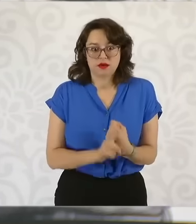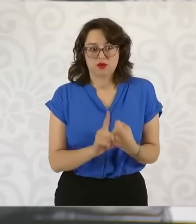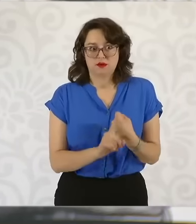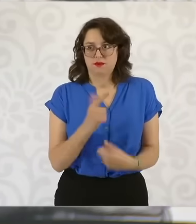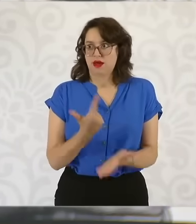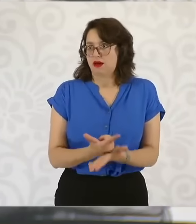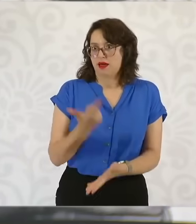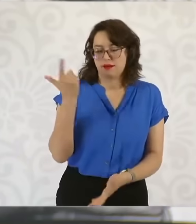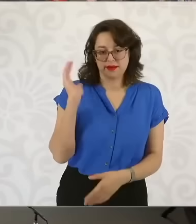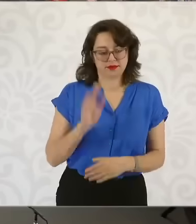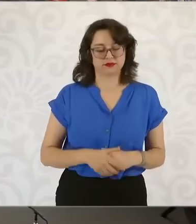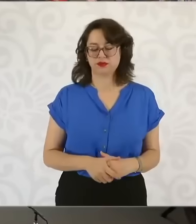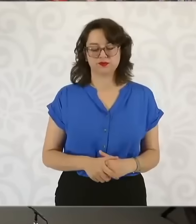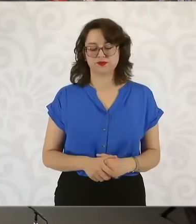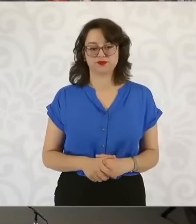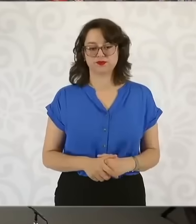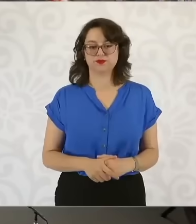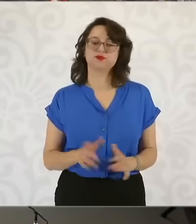país. Gracias, Presidenta.